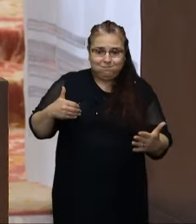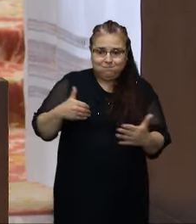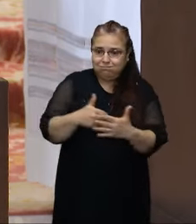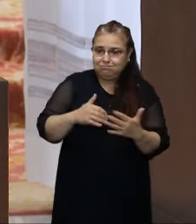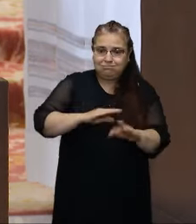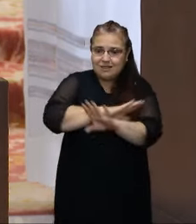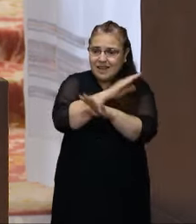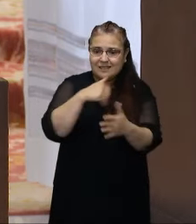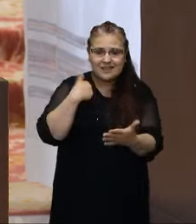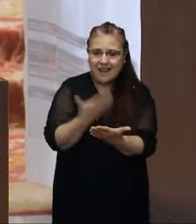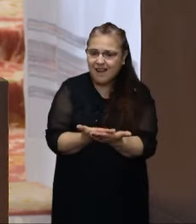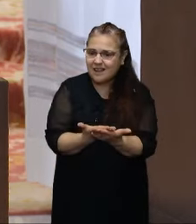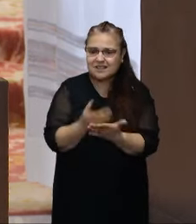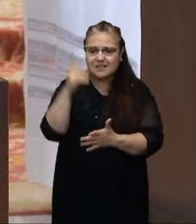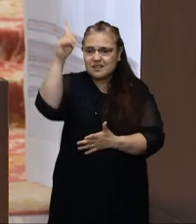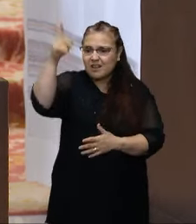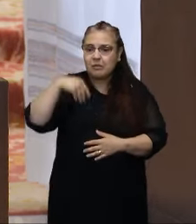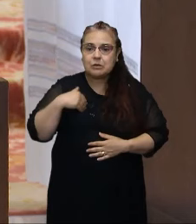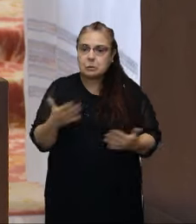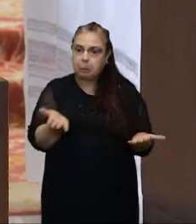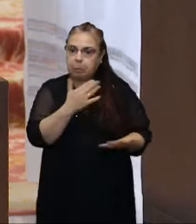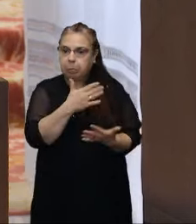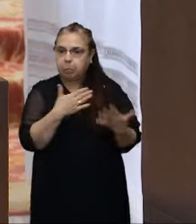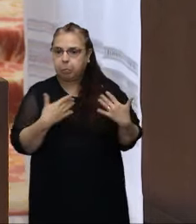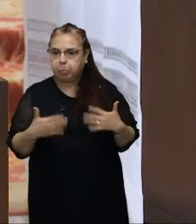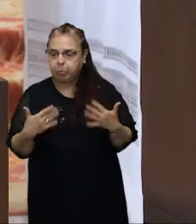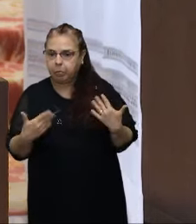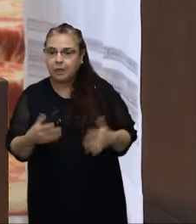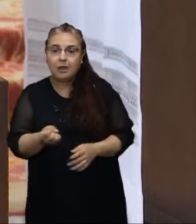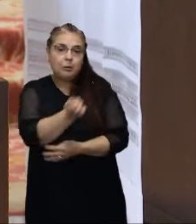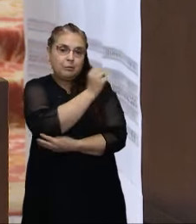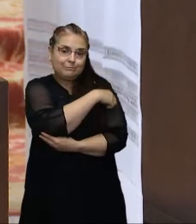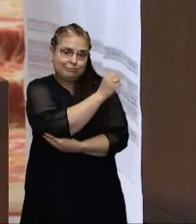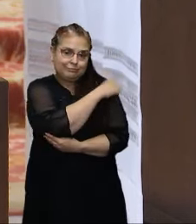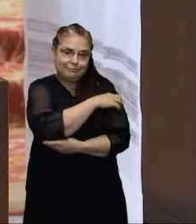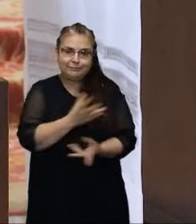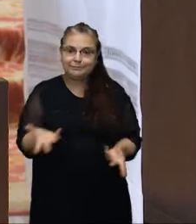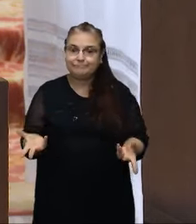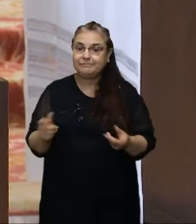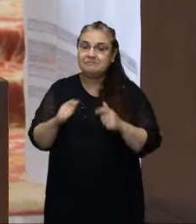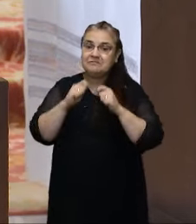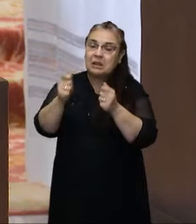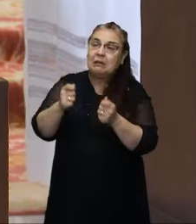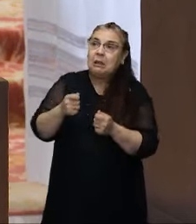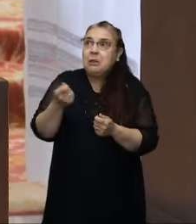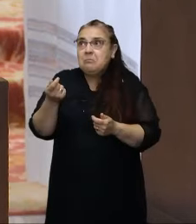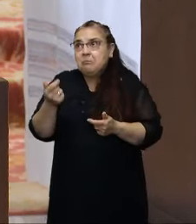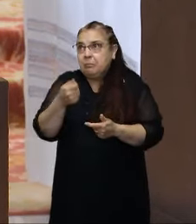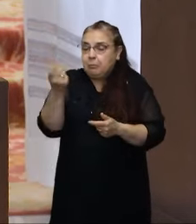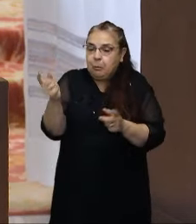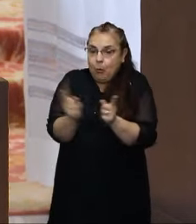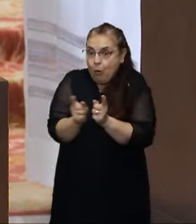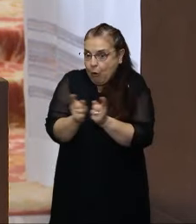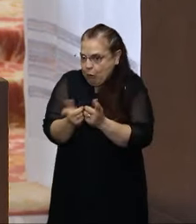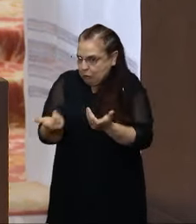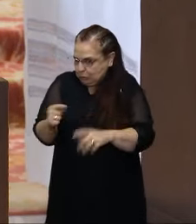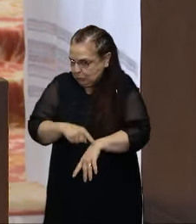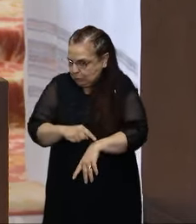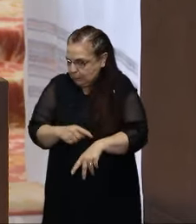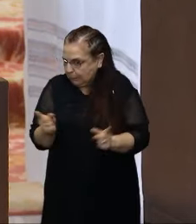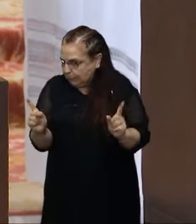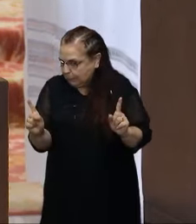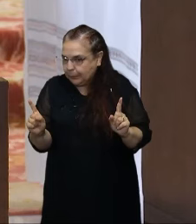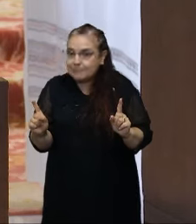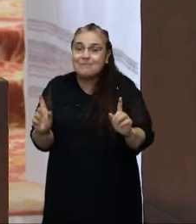Dios importancia en nuestra vida, apenas nada más que le concedemos de algunos ratitos, algún momento, y sobre todo, eso